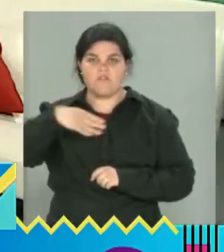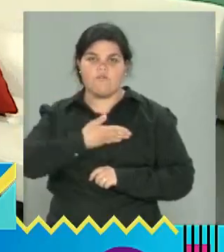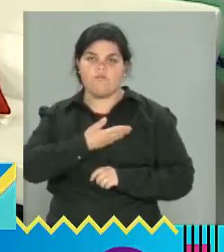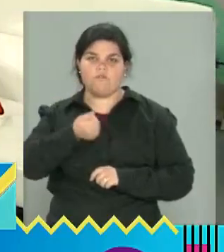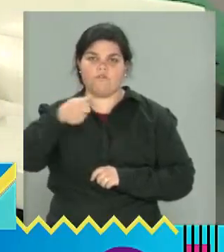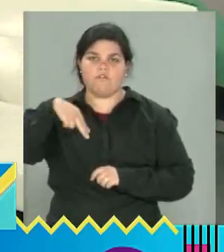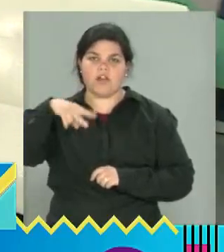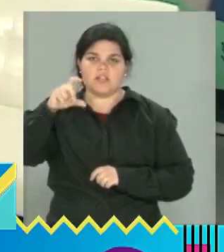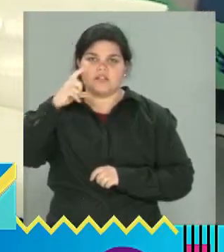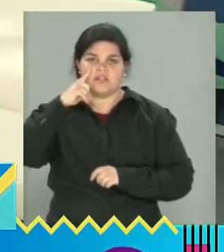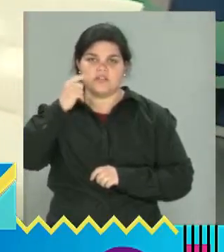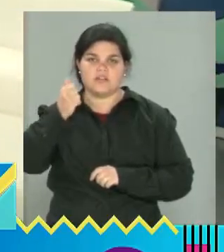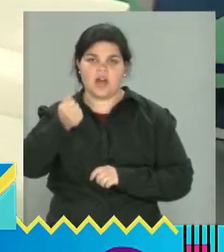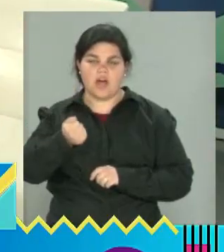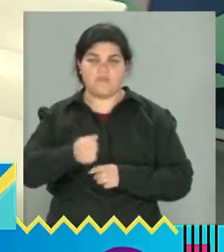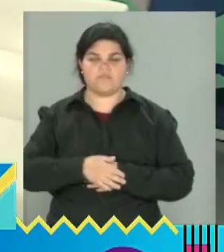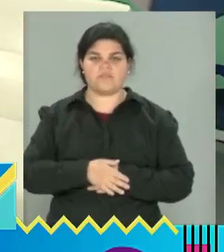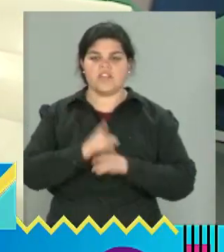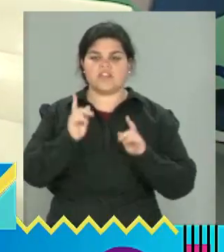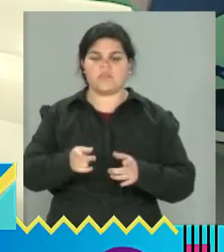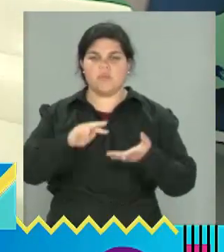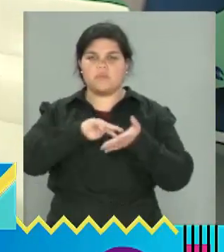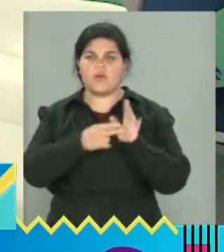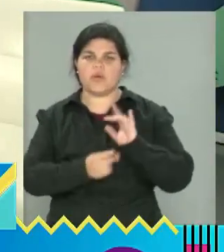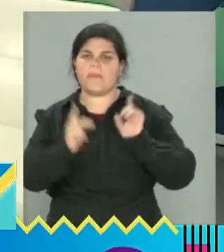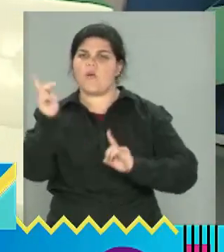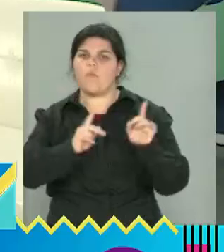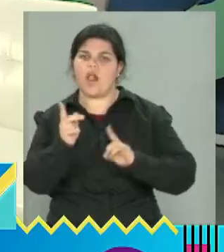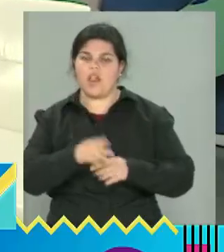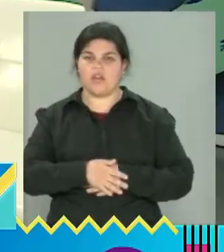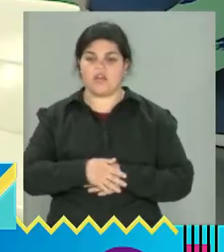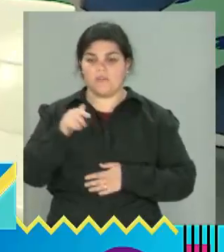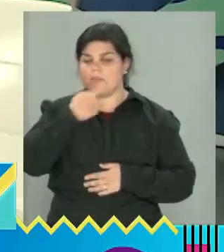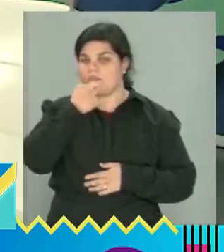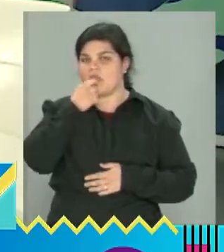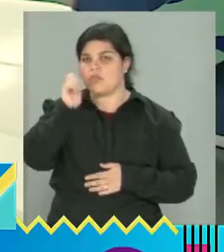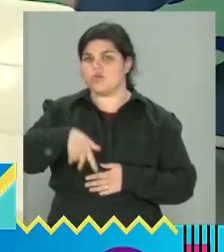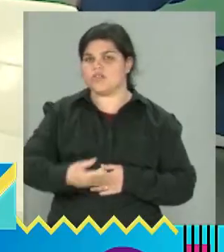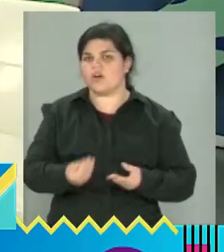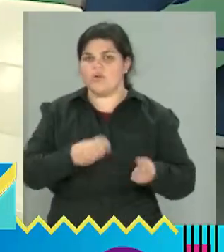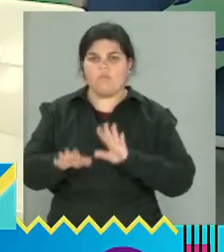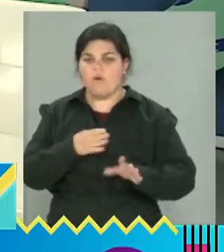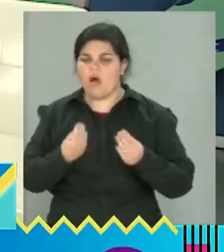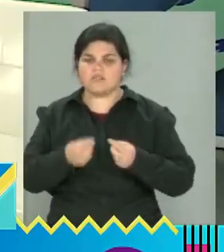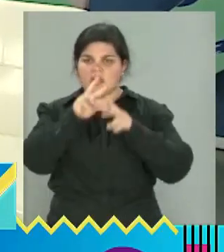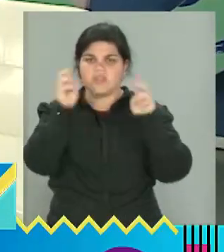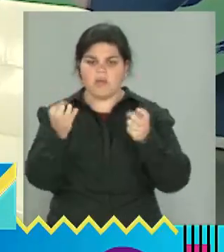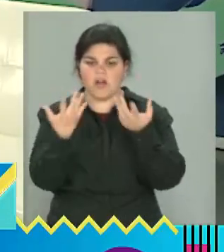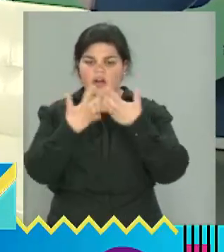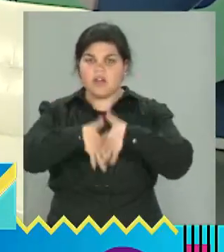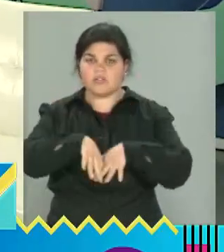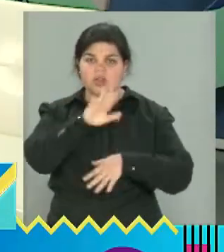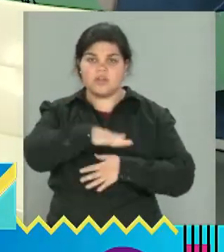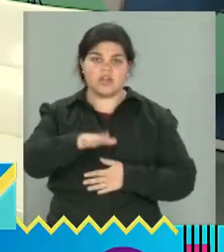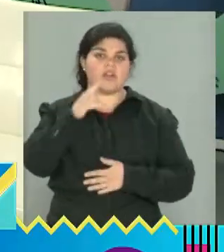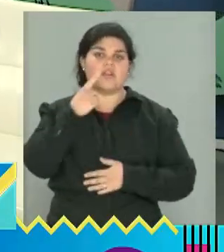hablar de aquellas problemáticas relacionadas a la infancia y qué se está haciendo desde la provincia de Mendoza, con aquellas problemáticas y temáticas relacionadas a niños, niñas